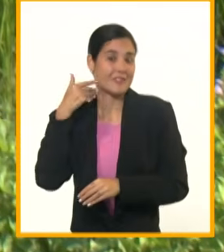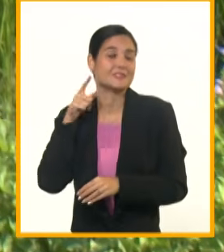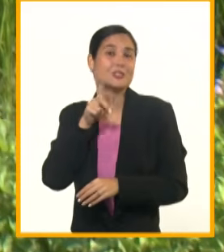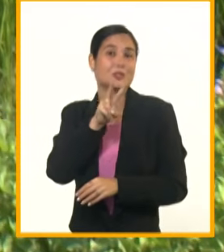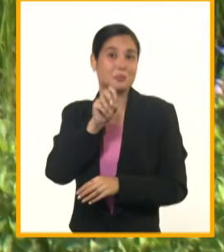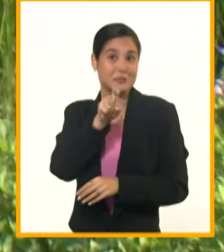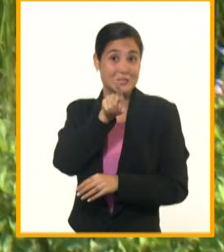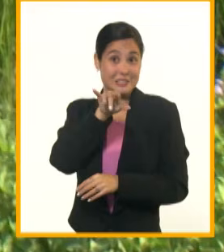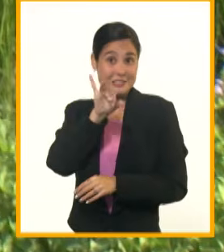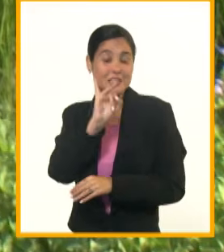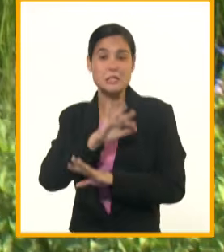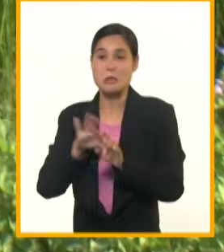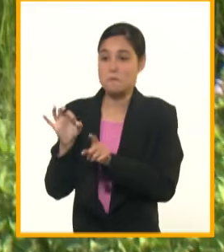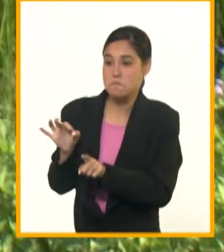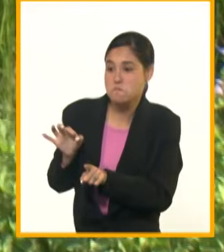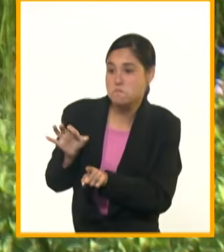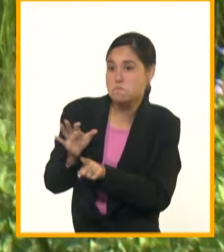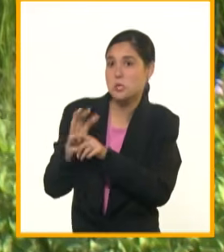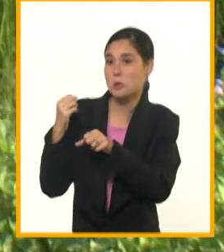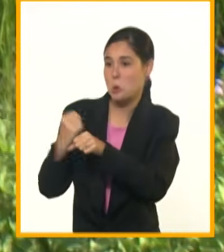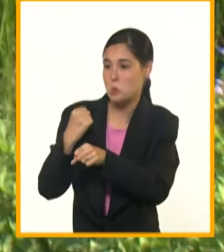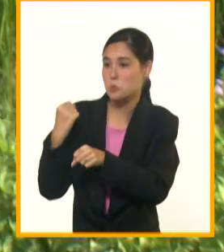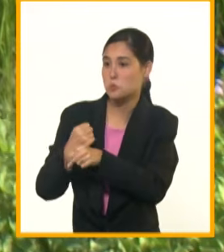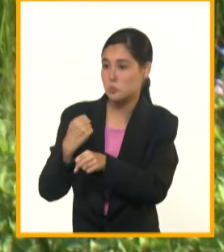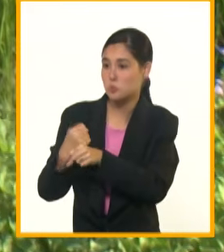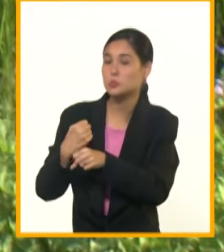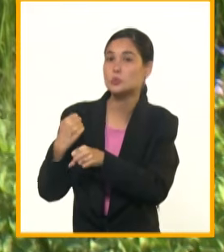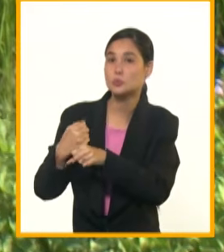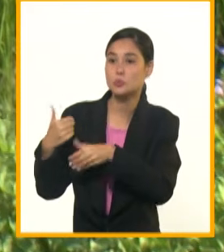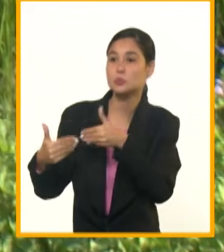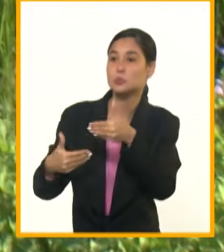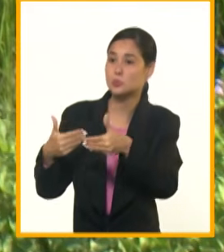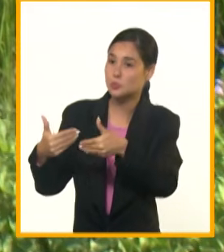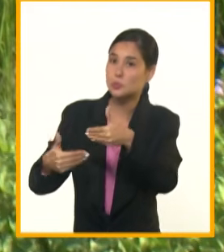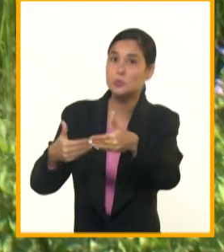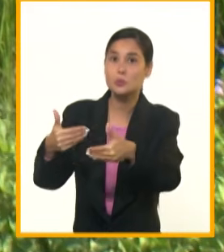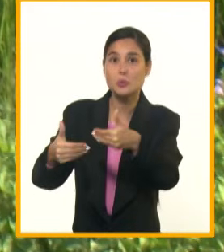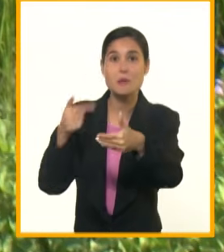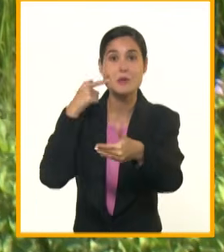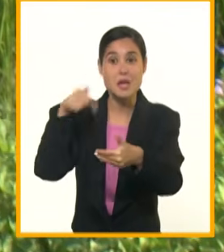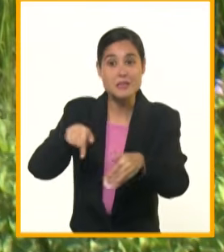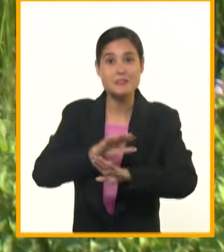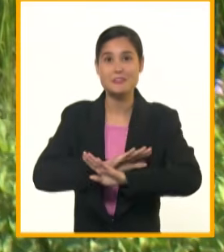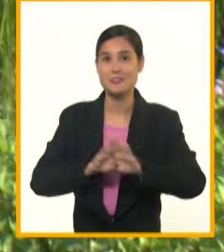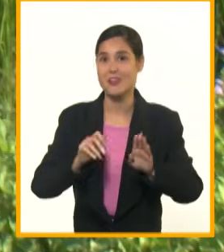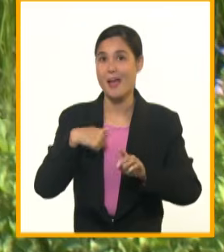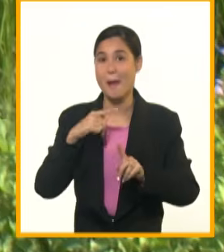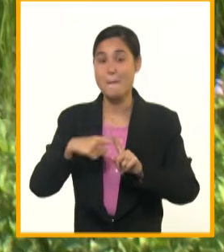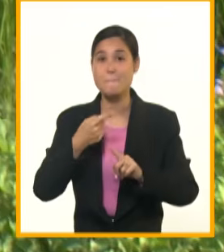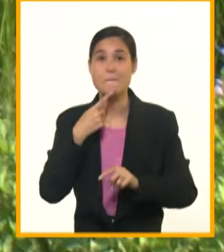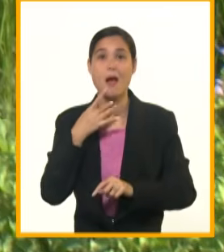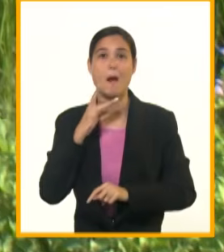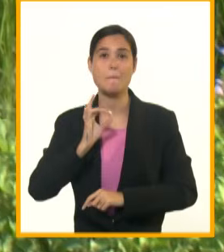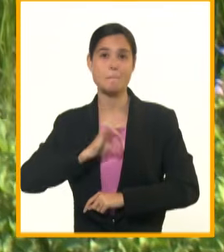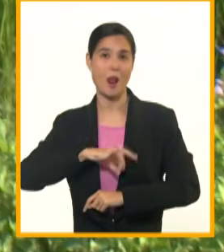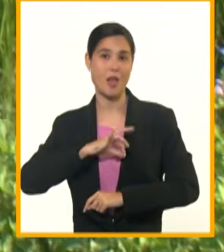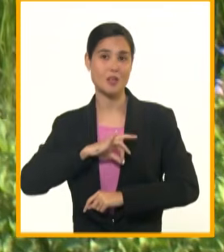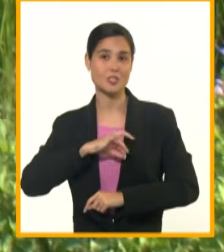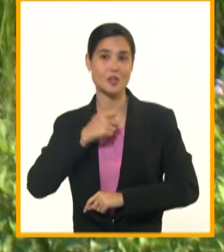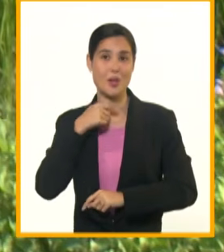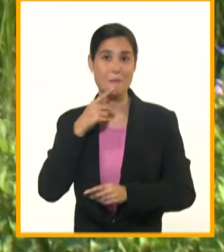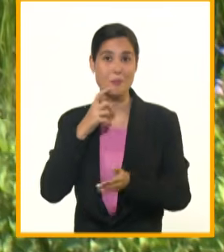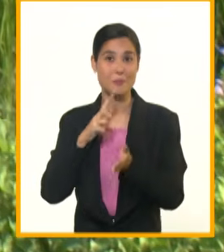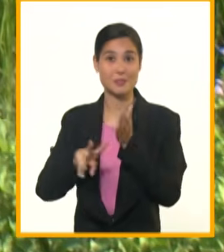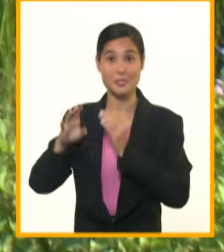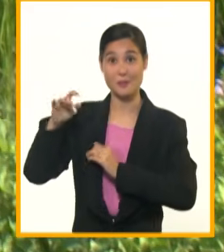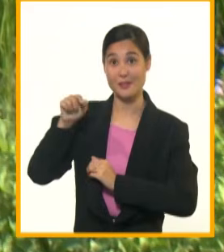Polo Científico del Inca y la Unidad Experimental de los Palacios en Pilar del Río de Arroz. Nosotros